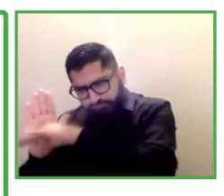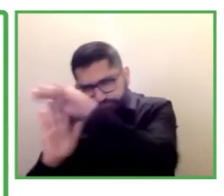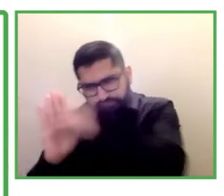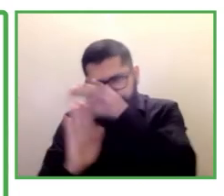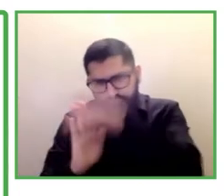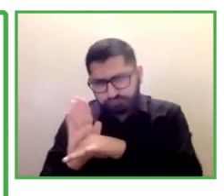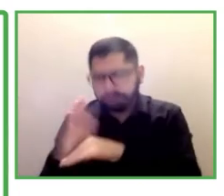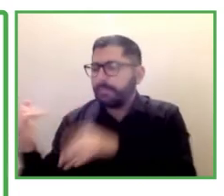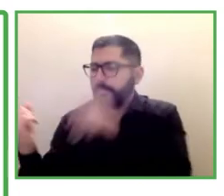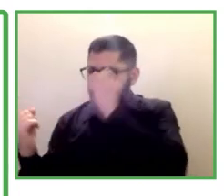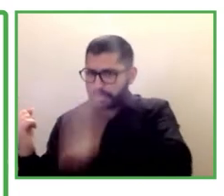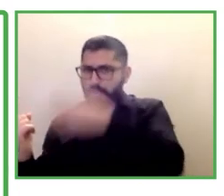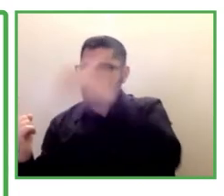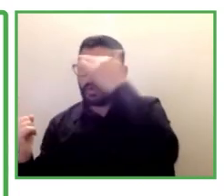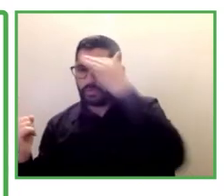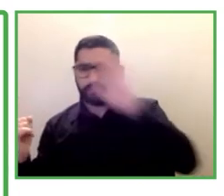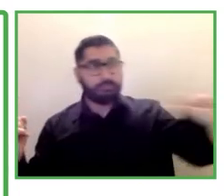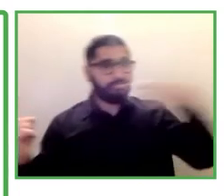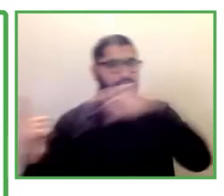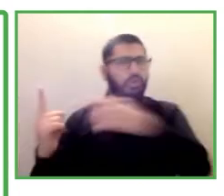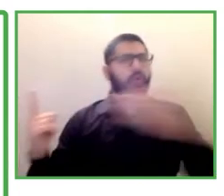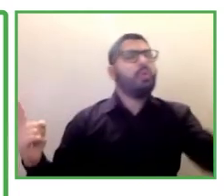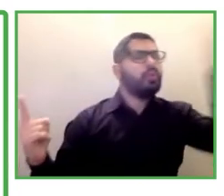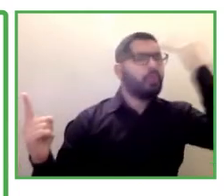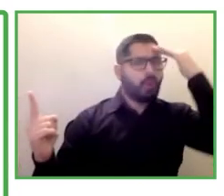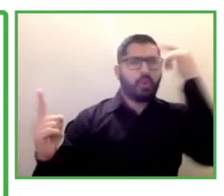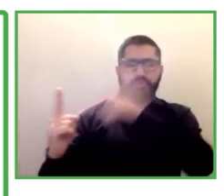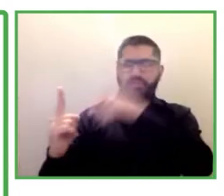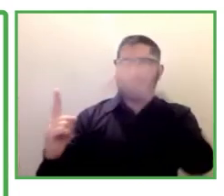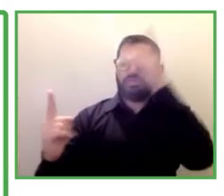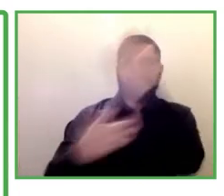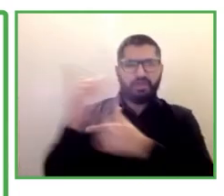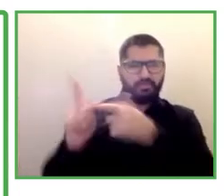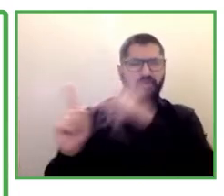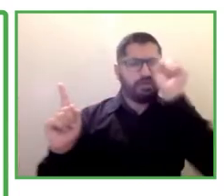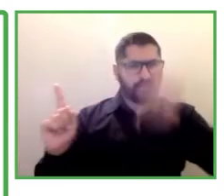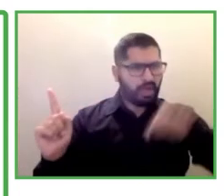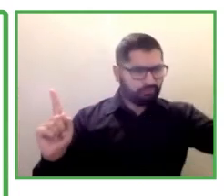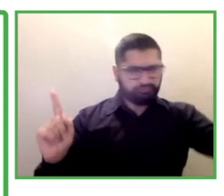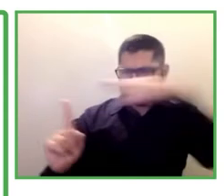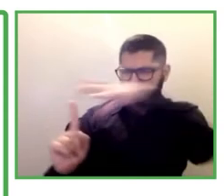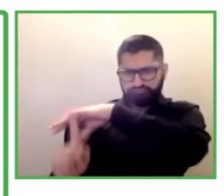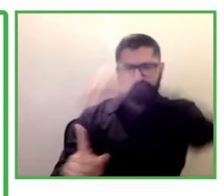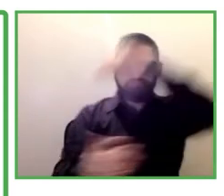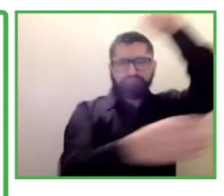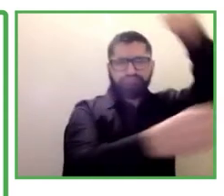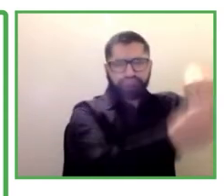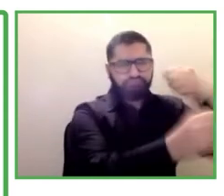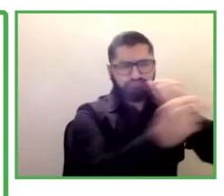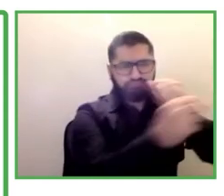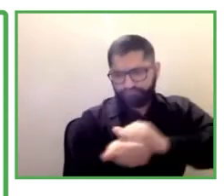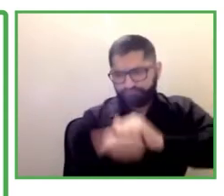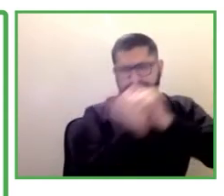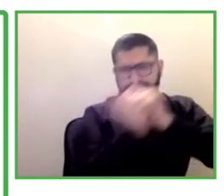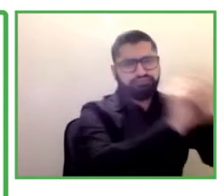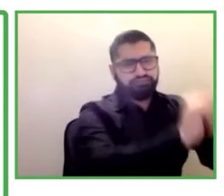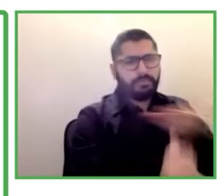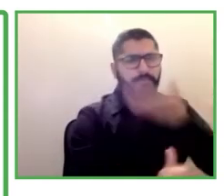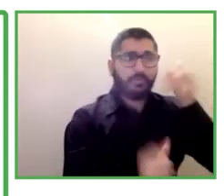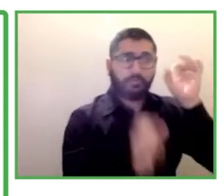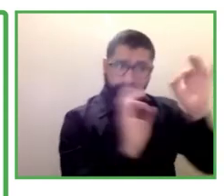entregamos valor en ayudar a entender cómo abordar este tipo de conversaciones, cómo se maneja la discapacidad en un lugar de